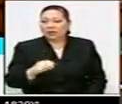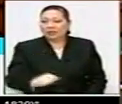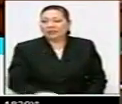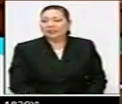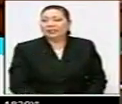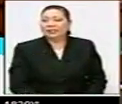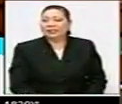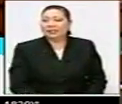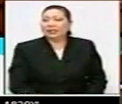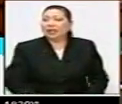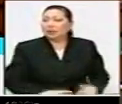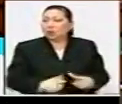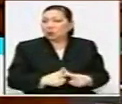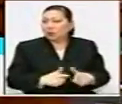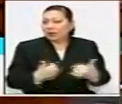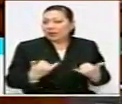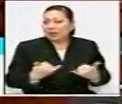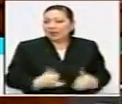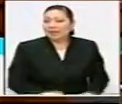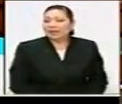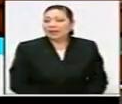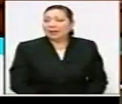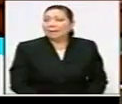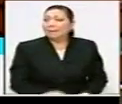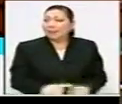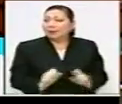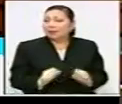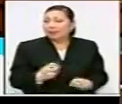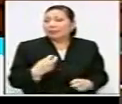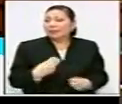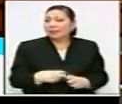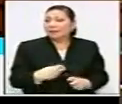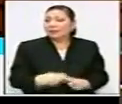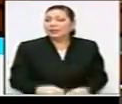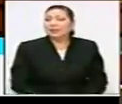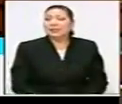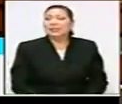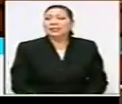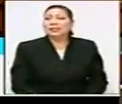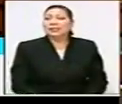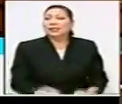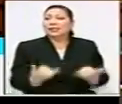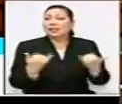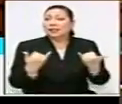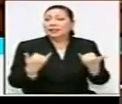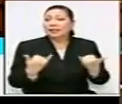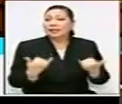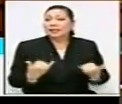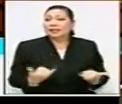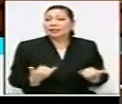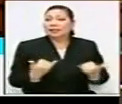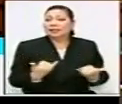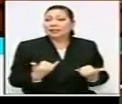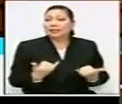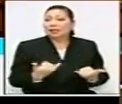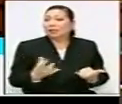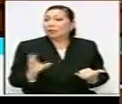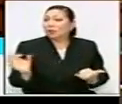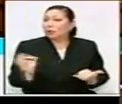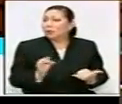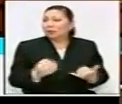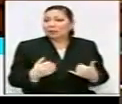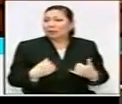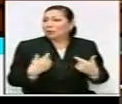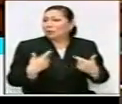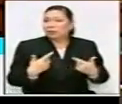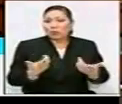haciendo en algún lugar del país. Pero lo que es grave... es que aquí nosotros nunca hemos tenido